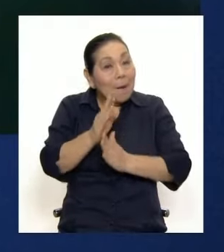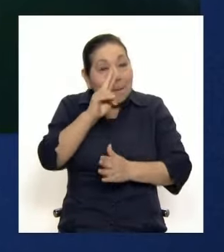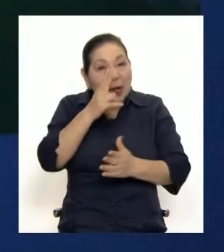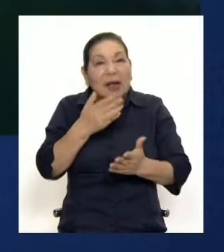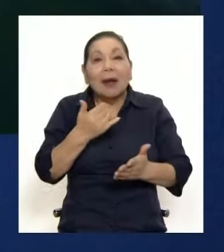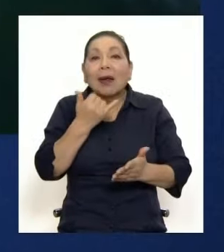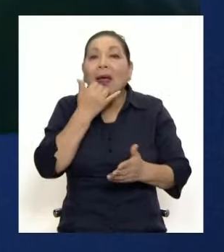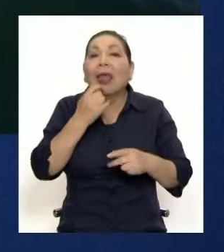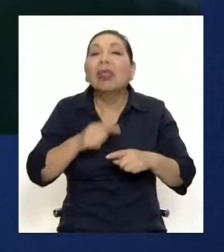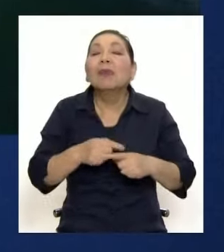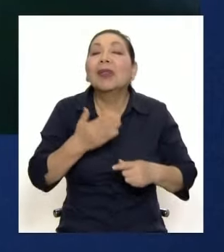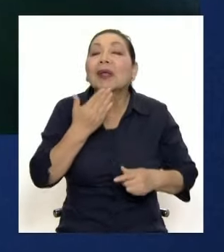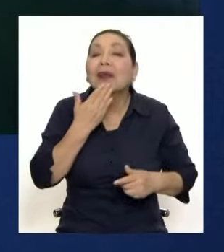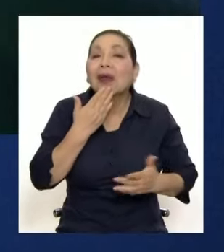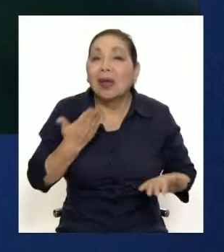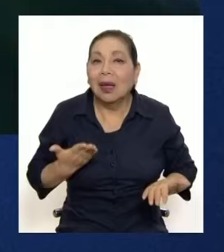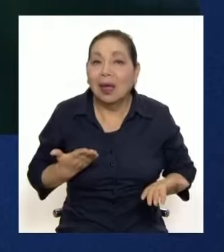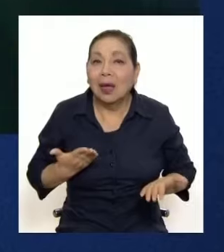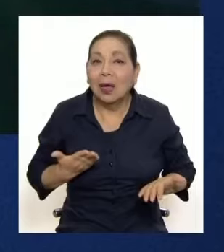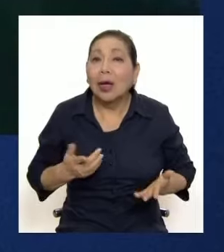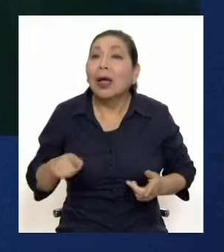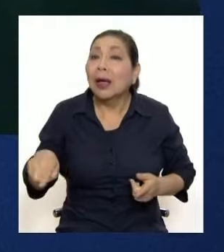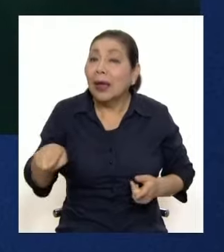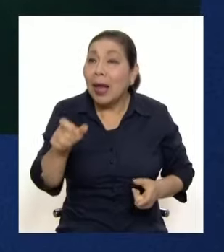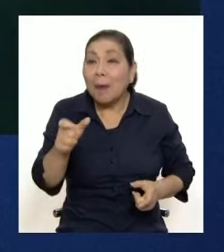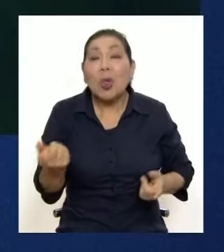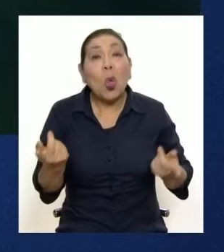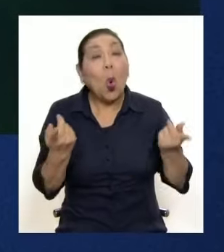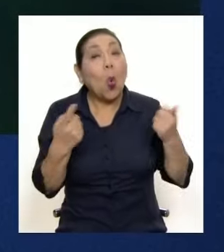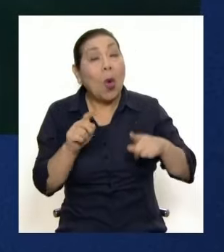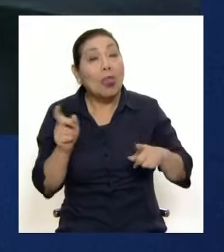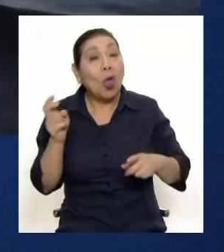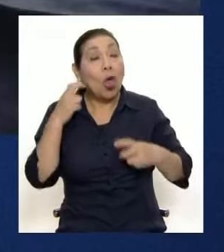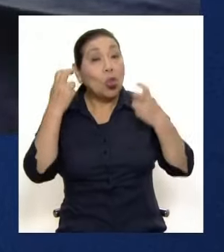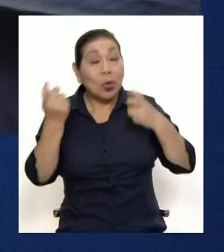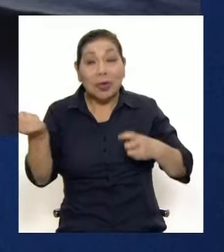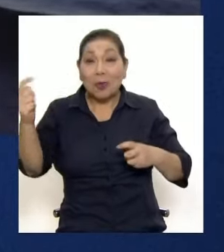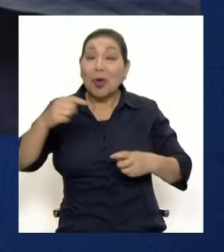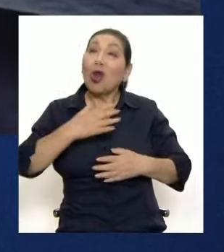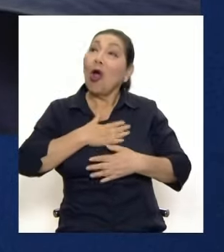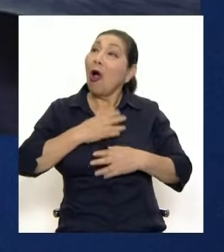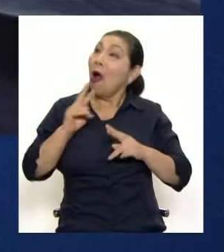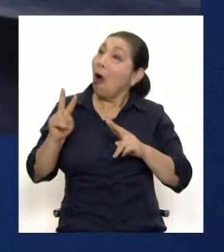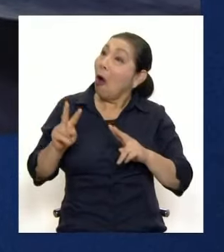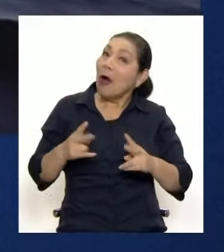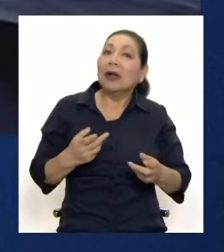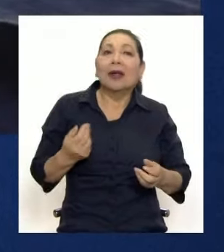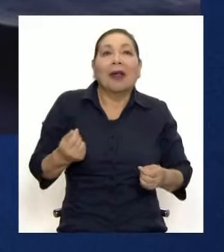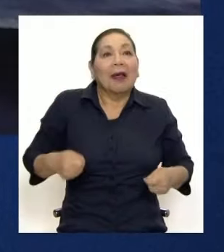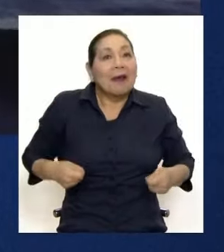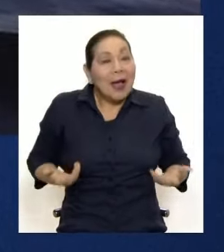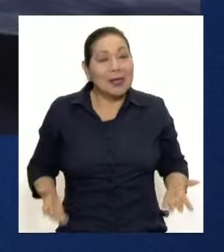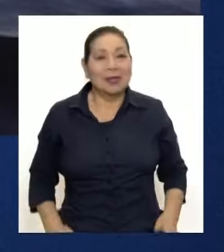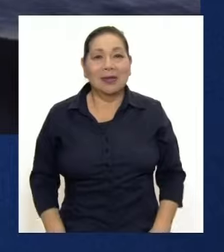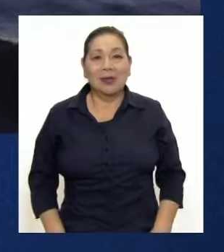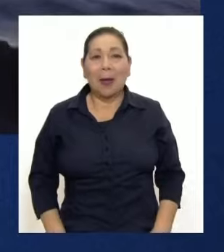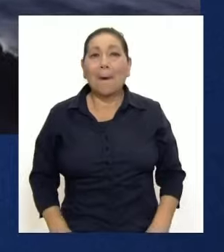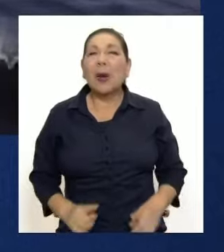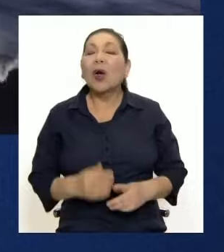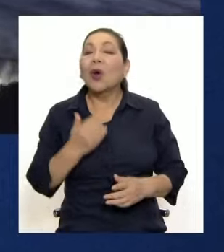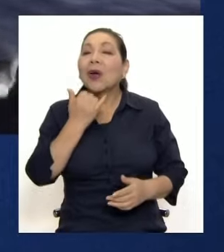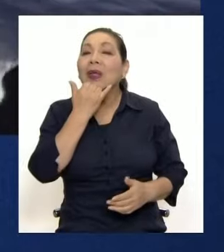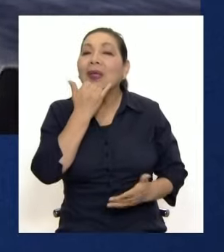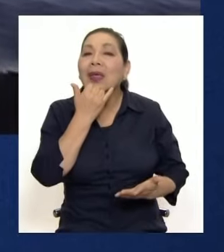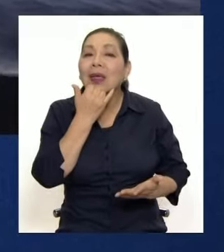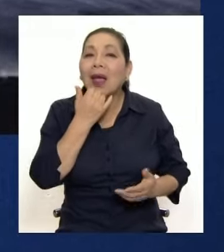y qué depende eso que estén contentos turista que está contento turista que gasta y Y con quién